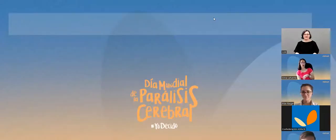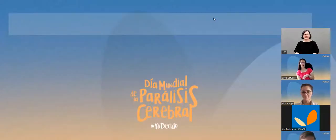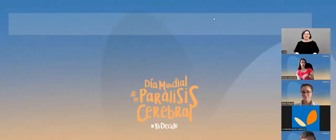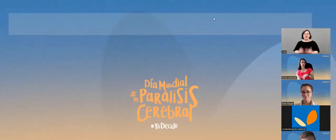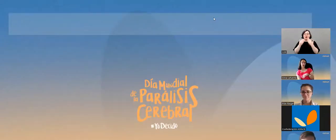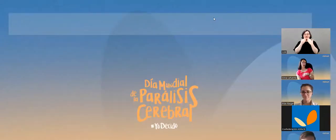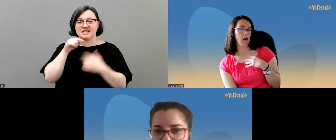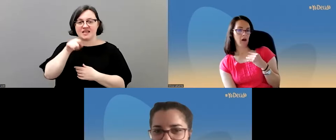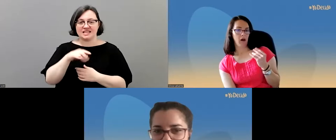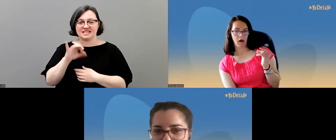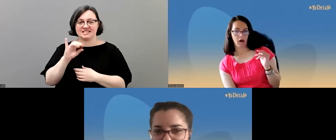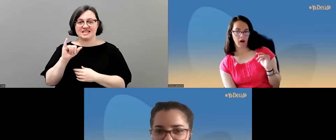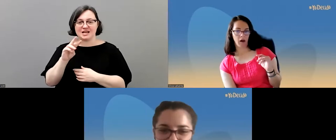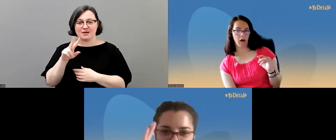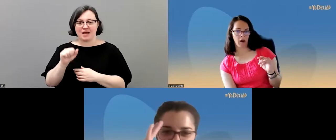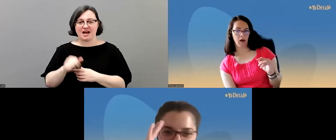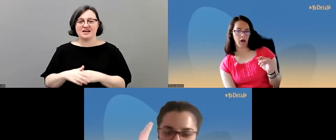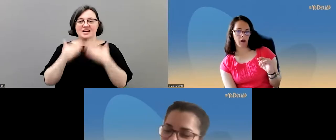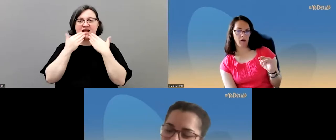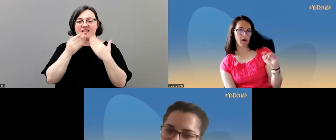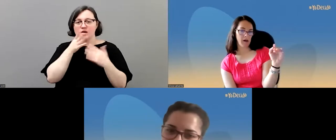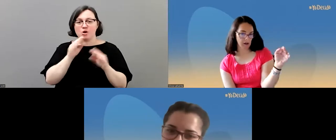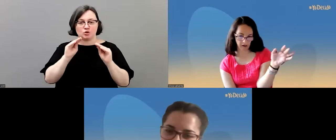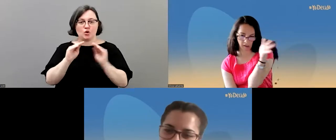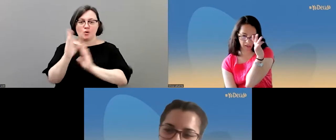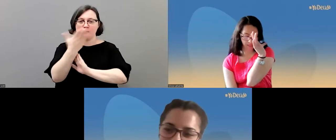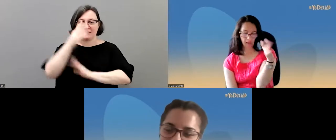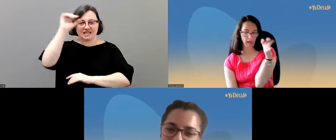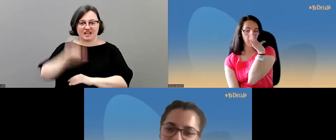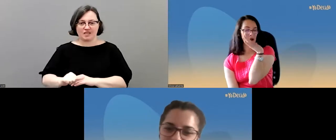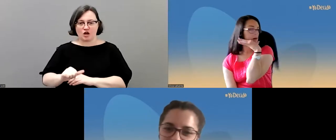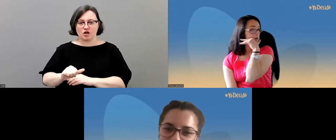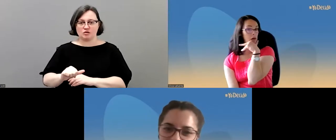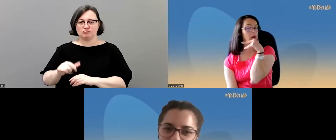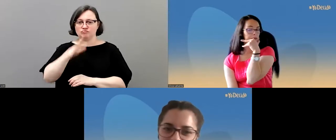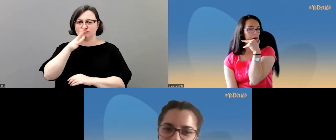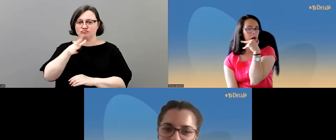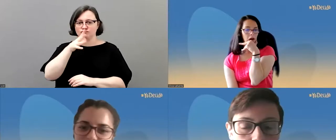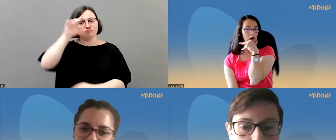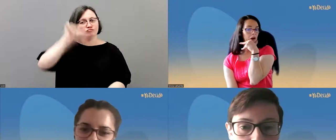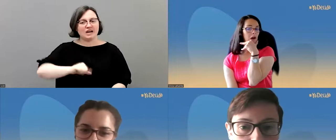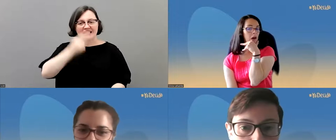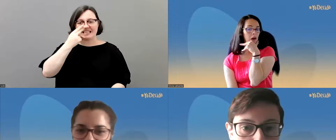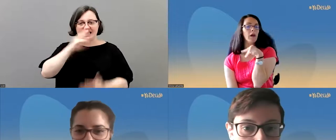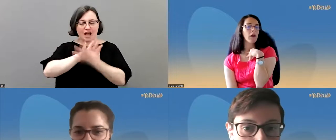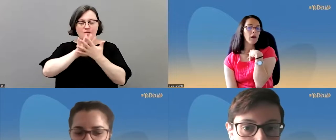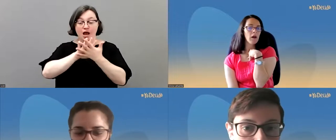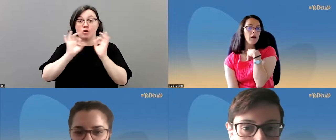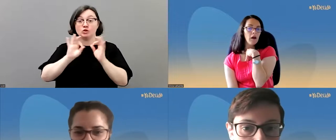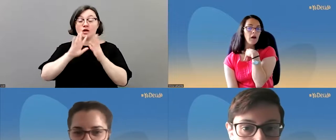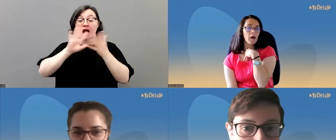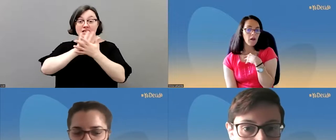Muchas gracias a ti, Silvia. Gracias por tu presentación, súper interesante. Bueno, todo lo que tenga que ver con